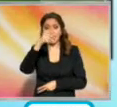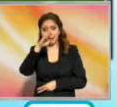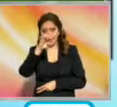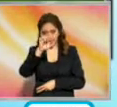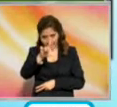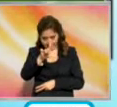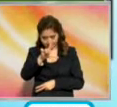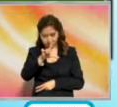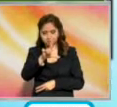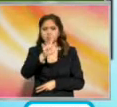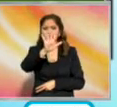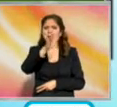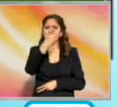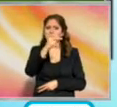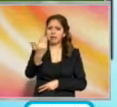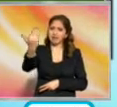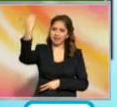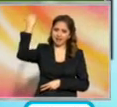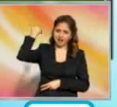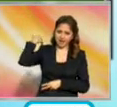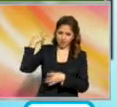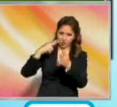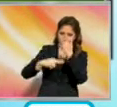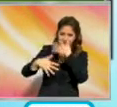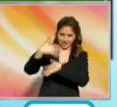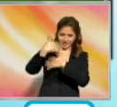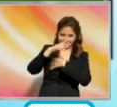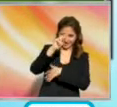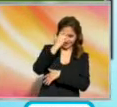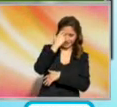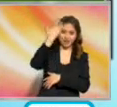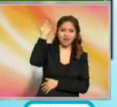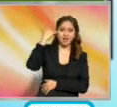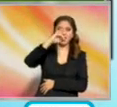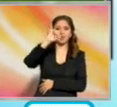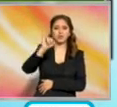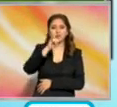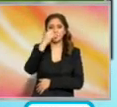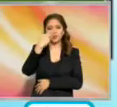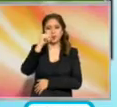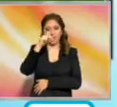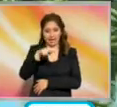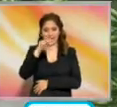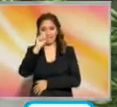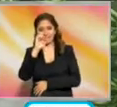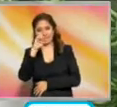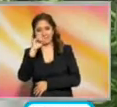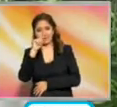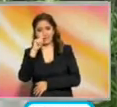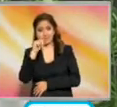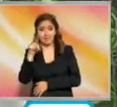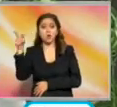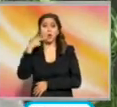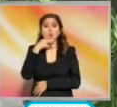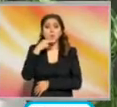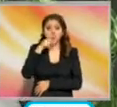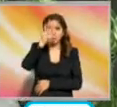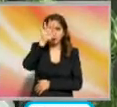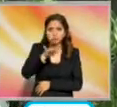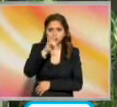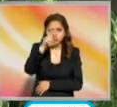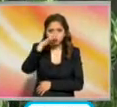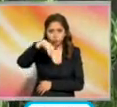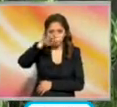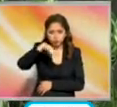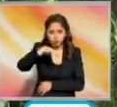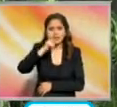aquí en el programa, revisamos y claro que Joan Sebastián, el acaecido del año pasado, pues fue, claro, la búsqueda más sonada, pero